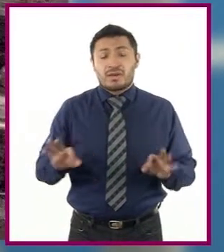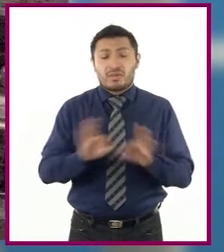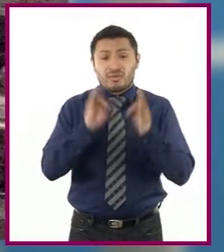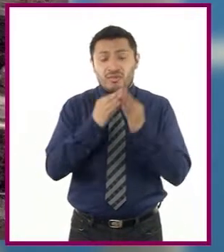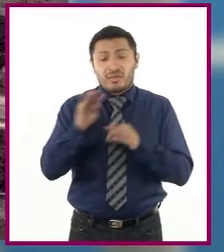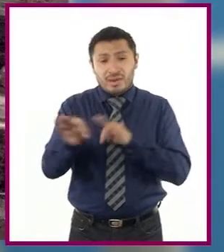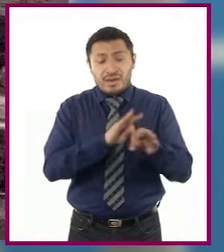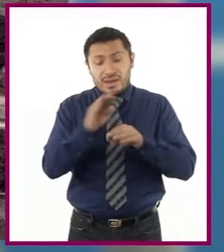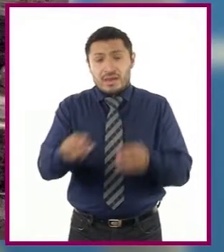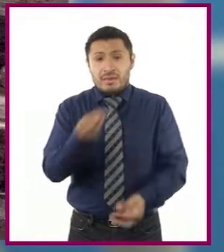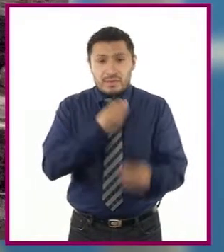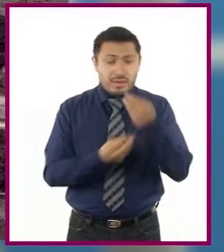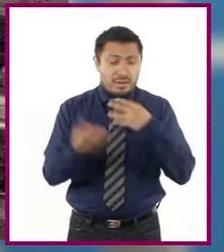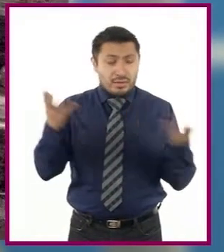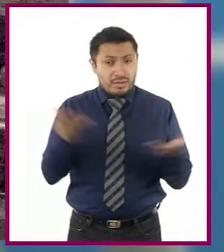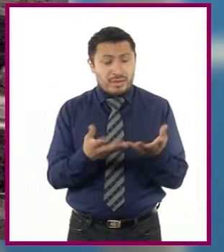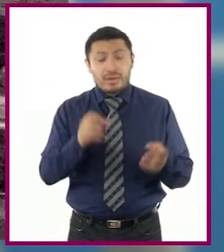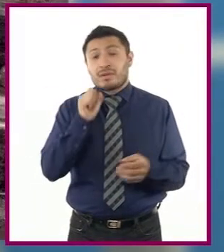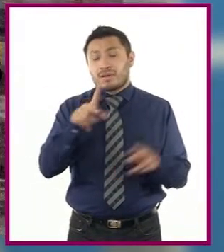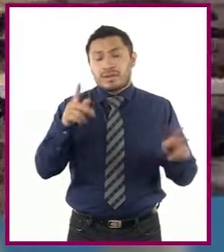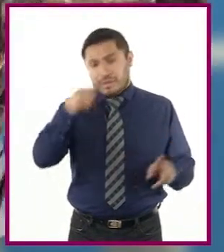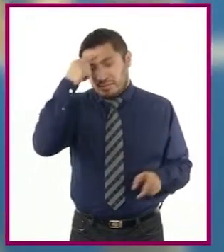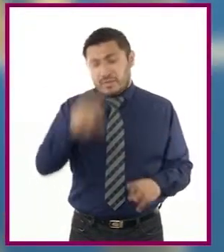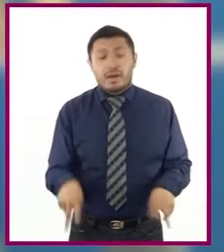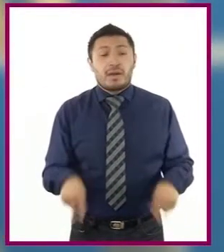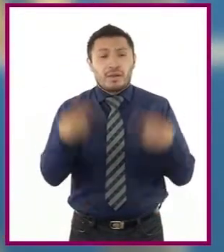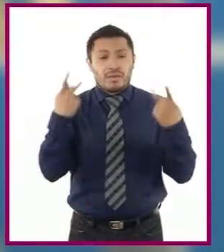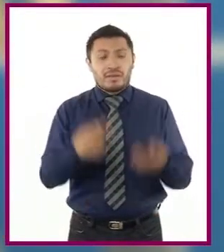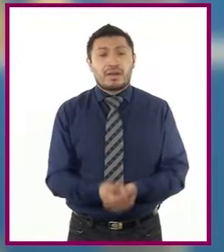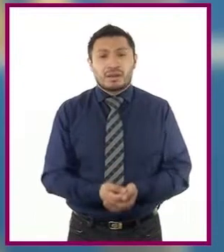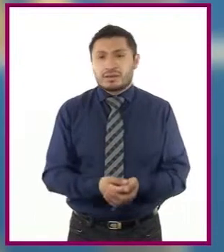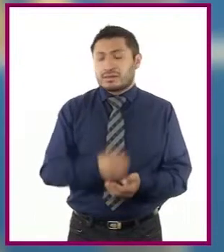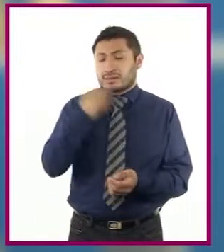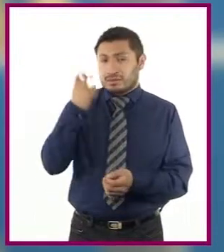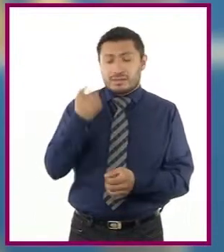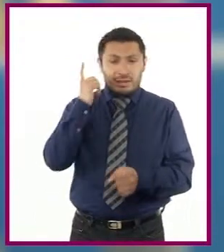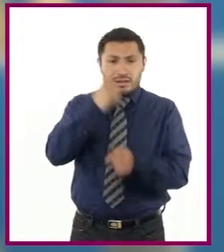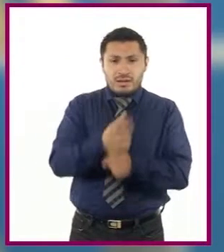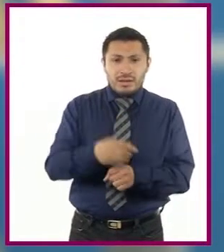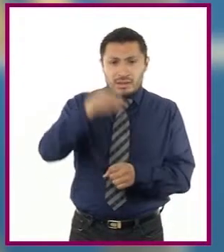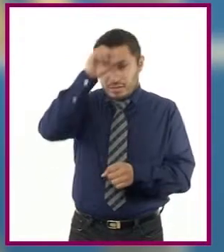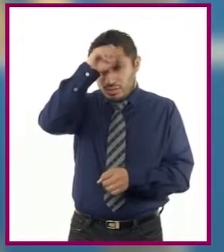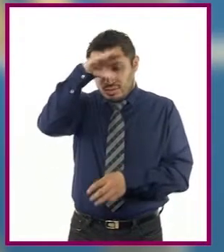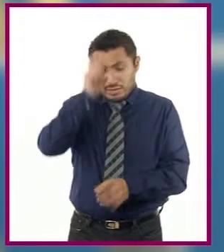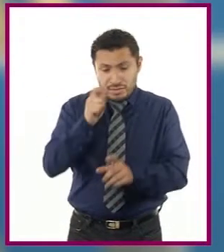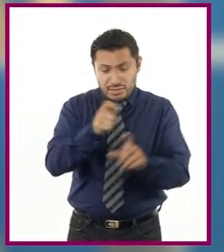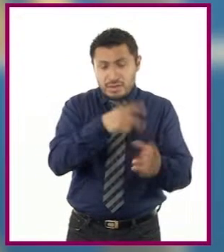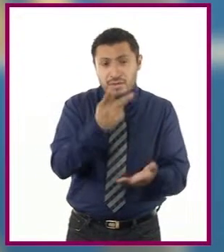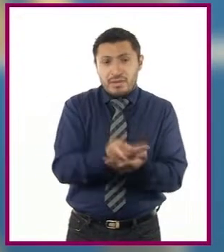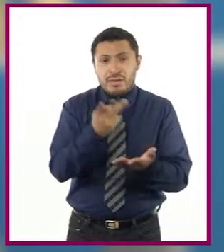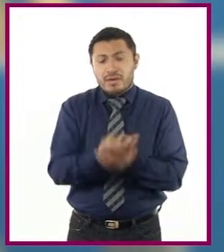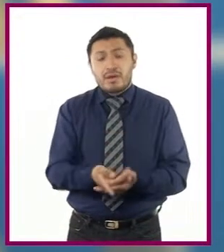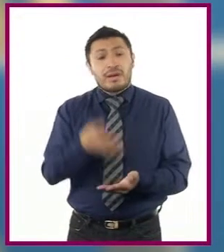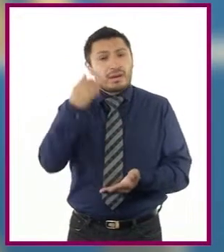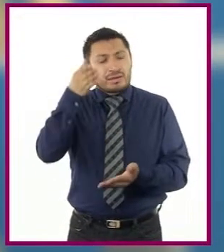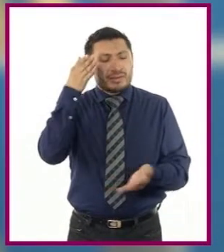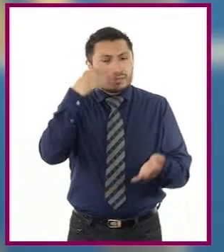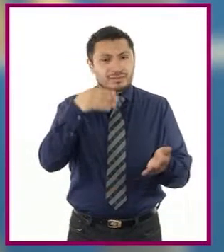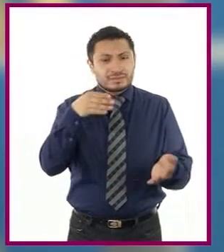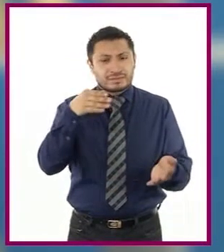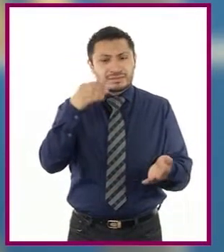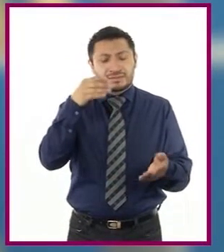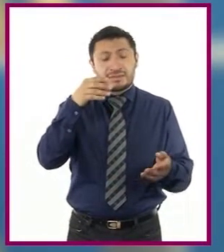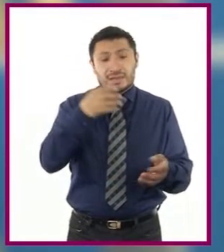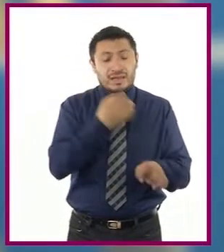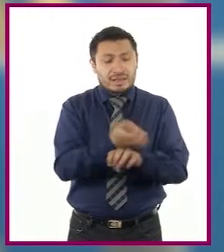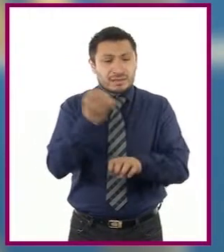producción de alimentos, incluso para exportación. A partir del descubrimiento de minas de plata en una línea que iba desde los actuales